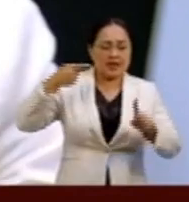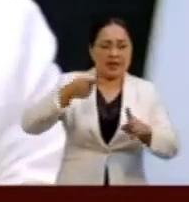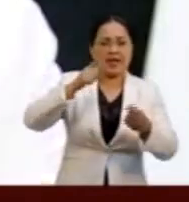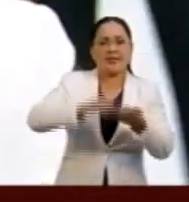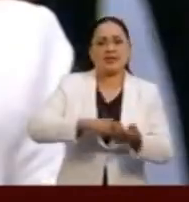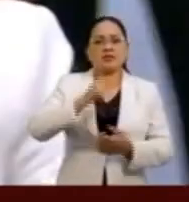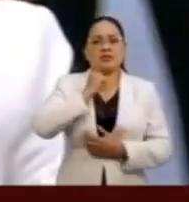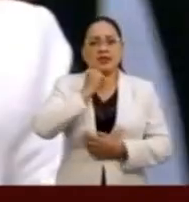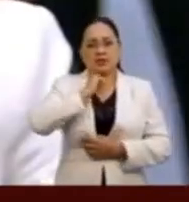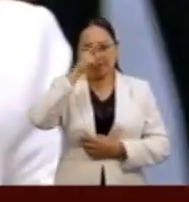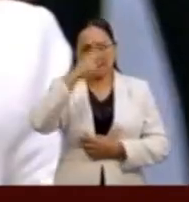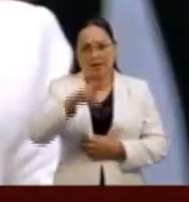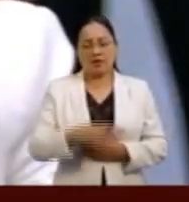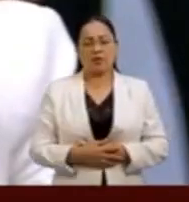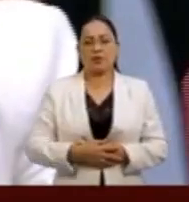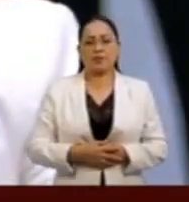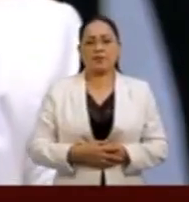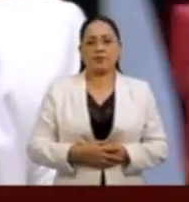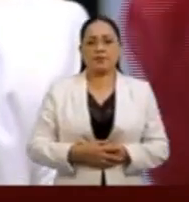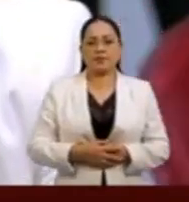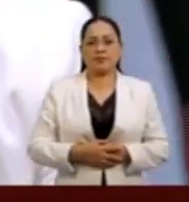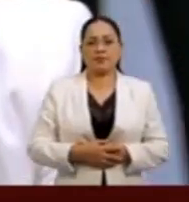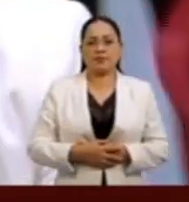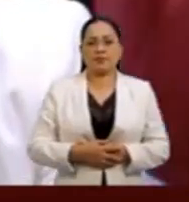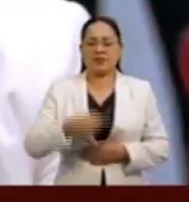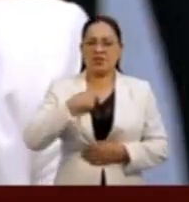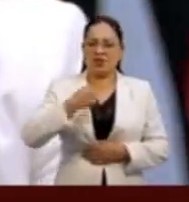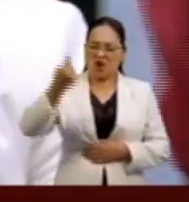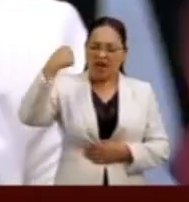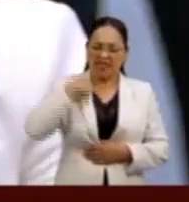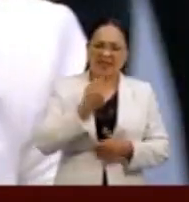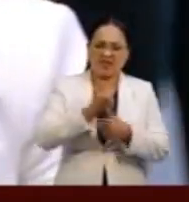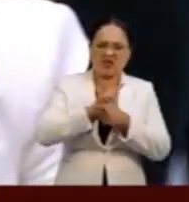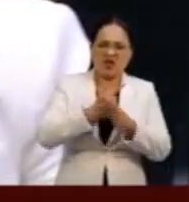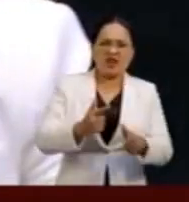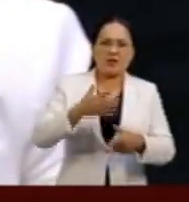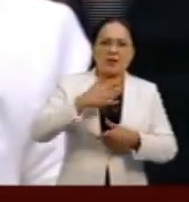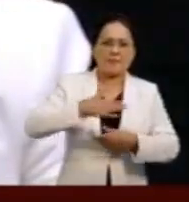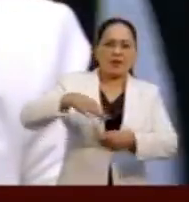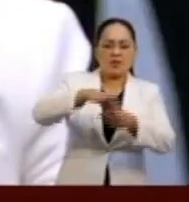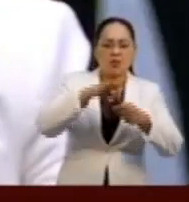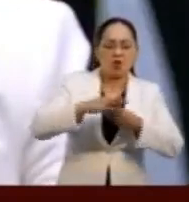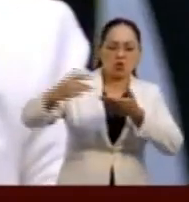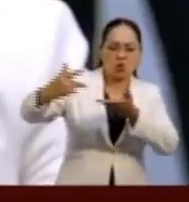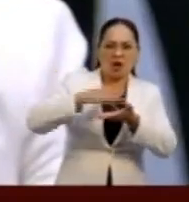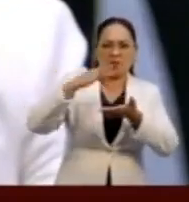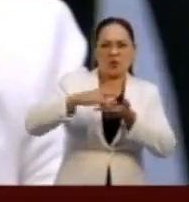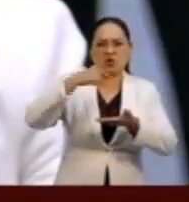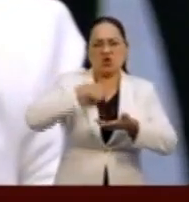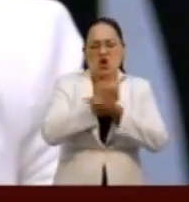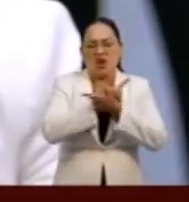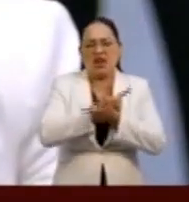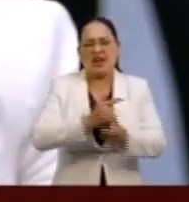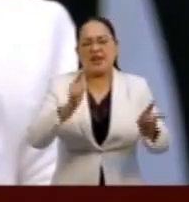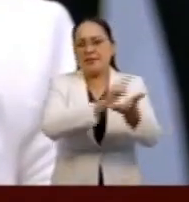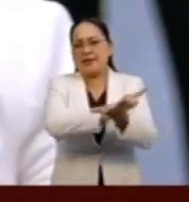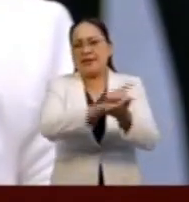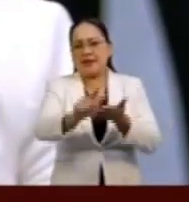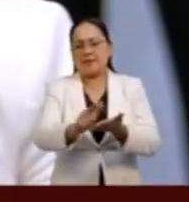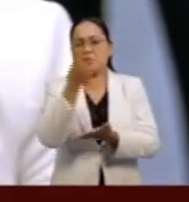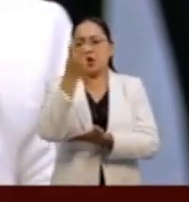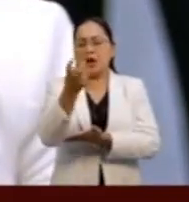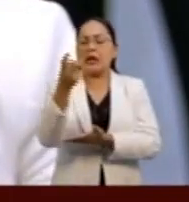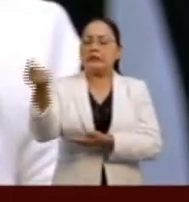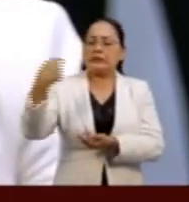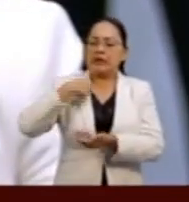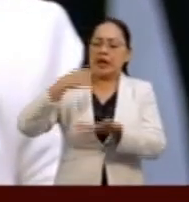República. Llego libre, llego con los votos limpios y honestos de mis compañeros. Eso me